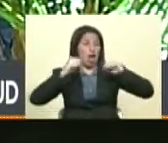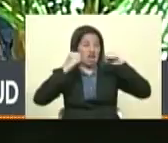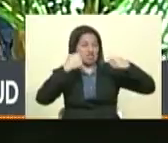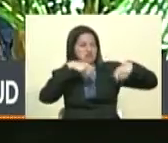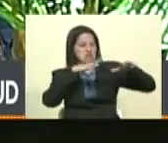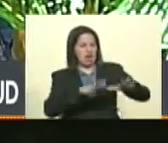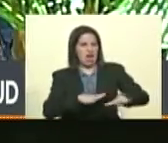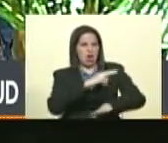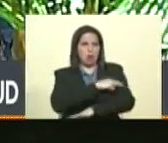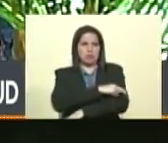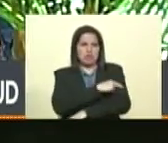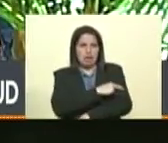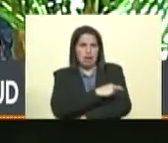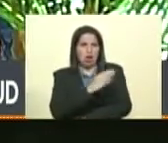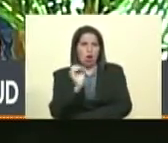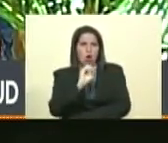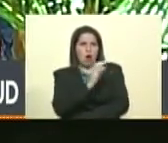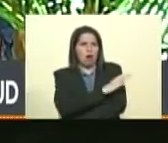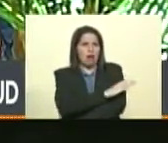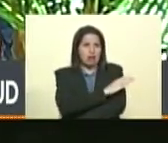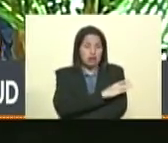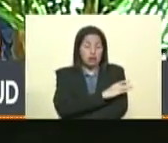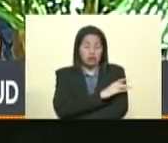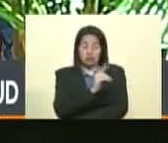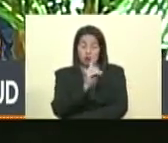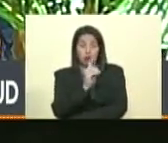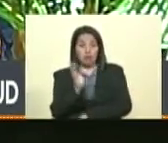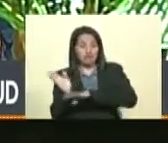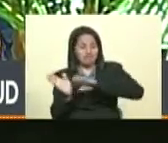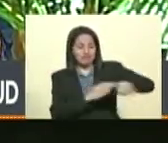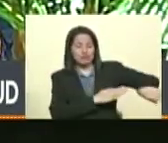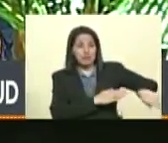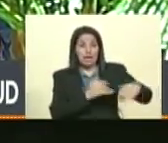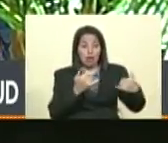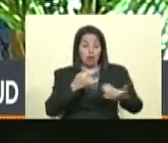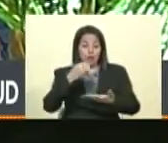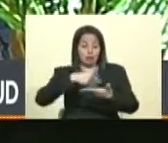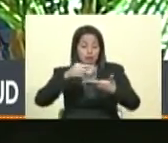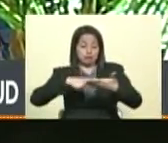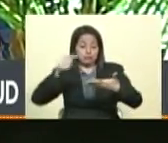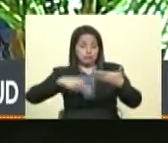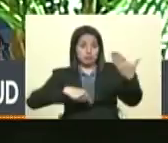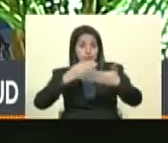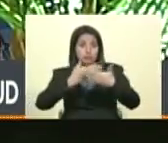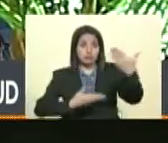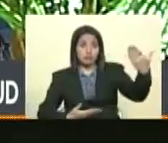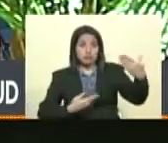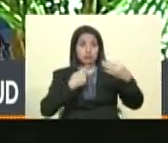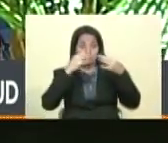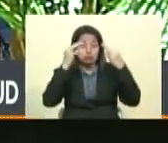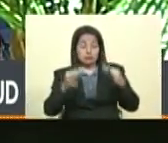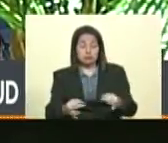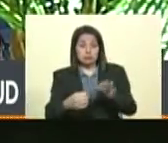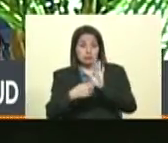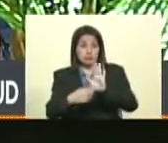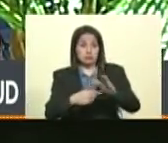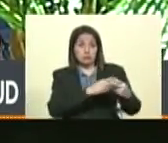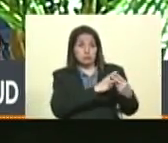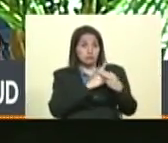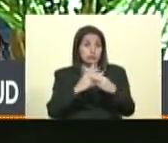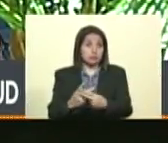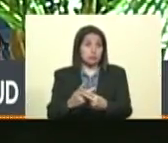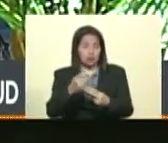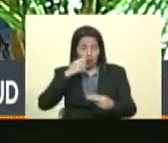los hospitales. Esta convención colectiva en formato de normativa laboral expresa la voluntad de